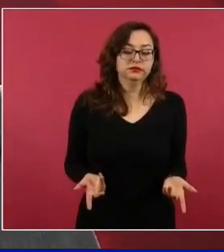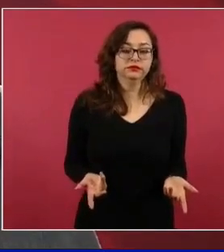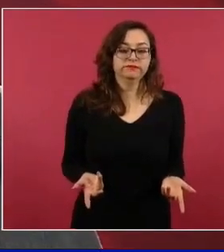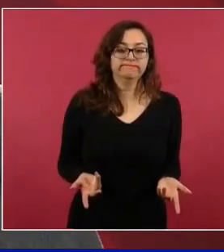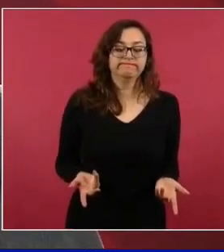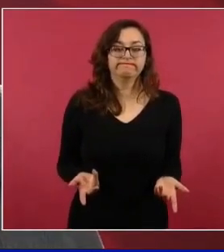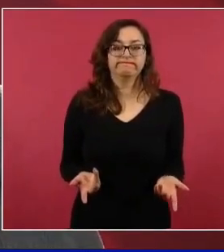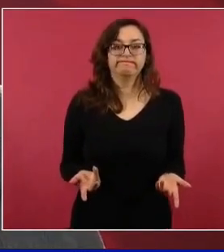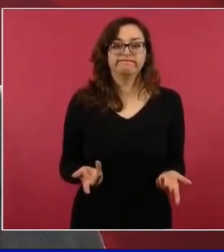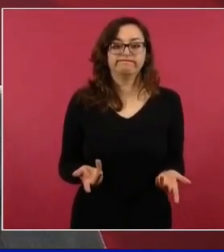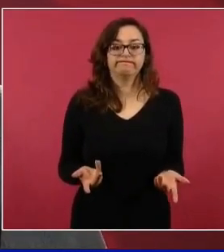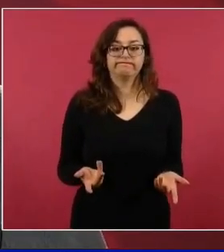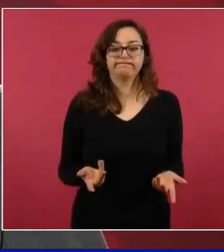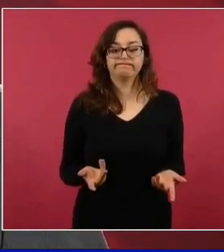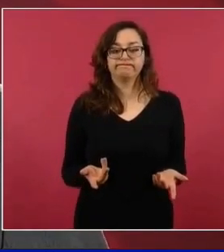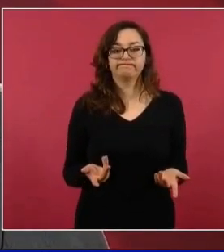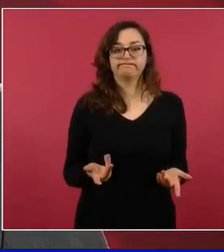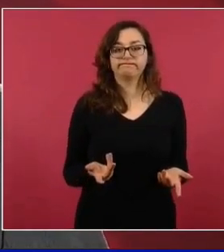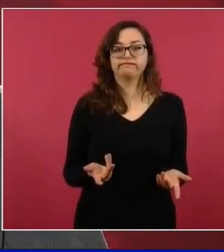un fruto de